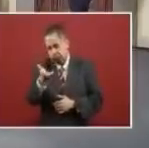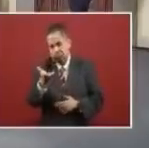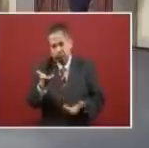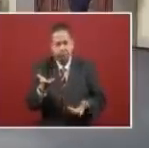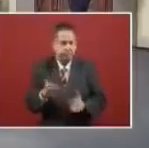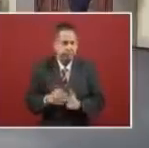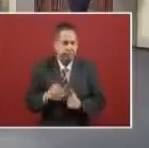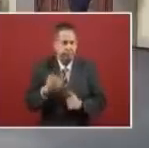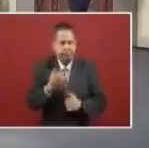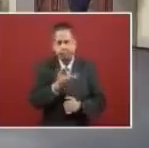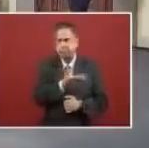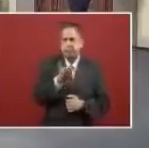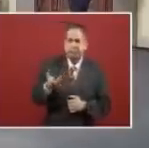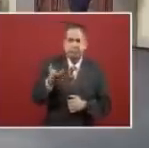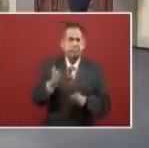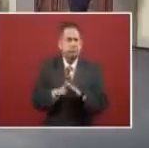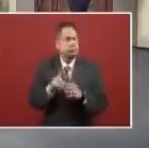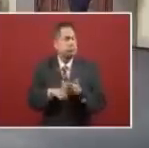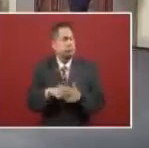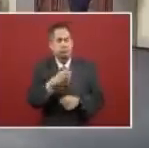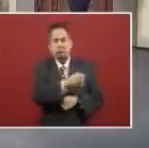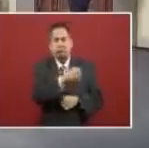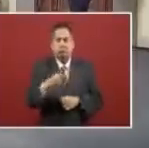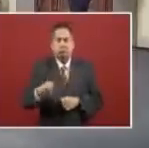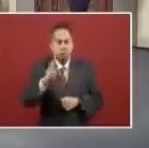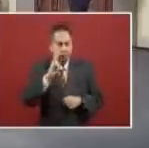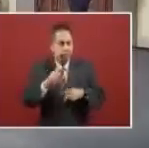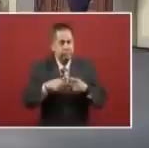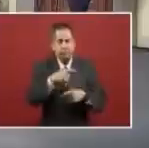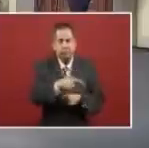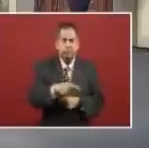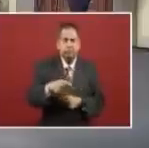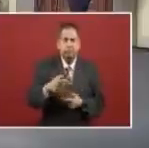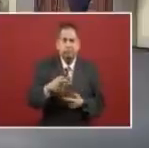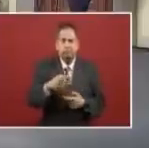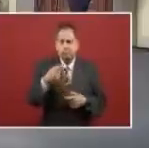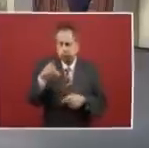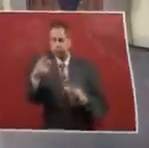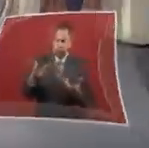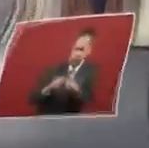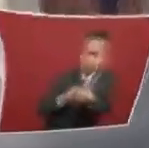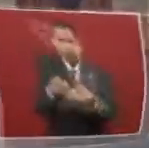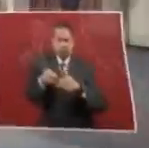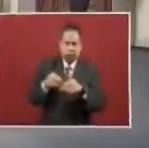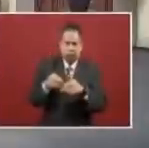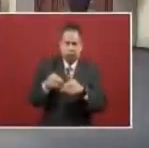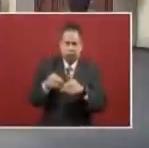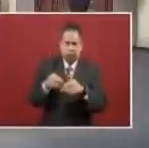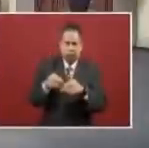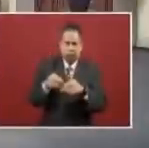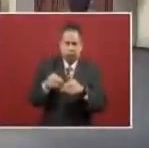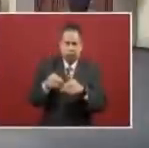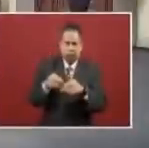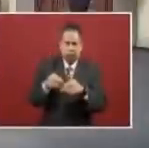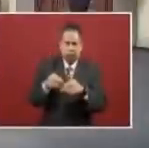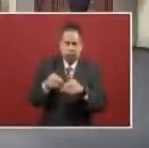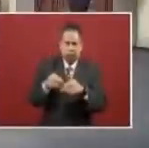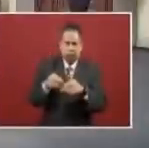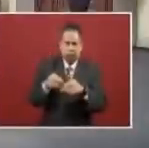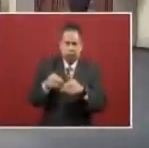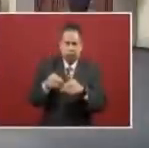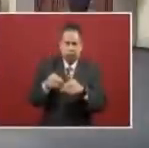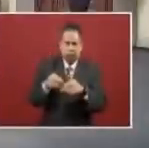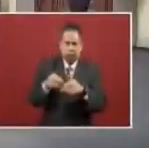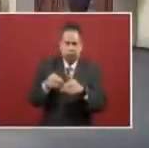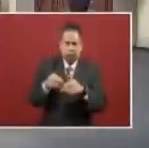esa petición de que se ha tomado en cuenta dentro de su gobierno para algún poco para algún cargo bueno esa es la pregunta